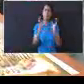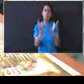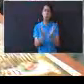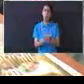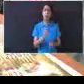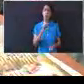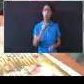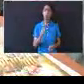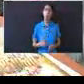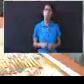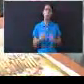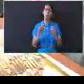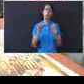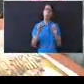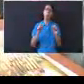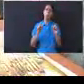guerra.